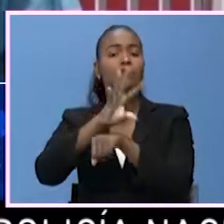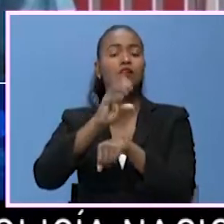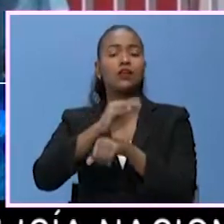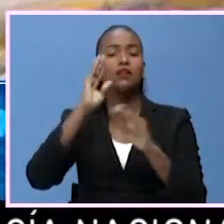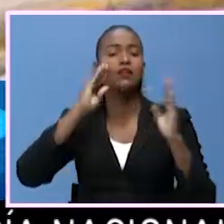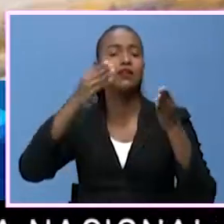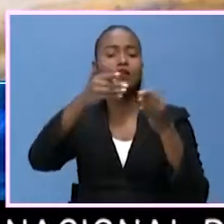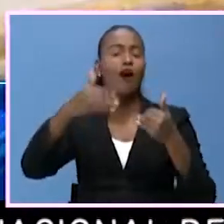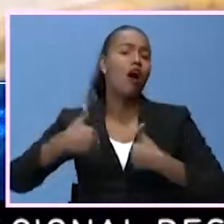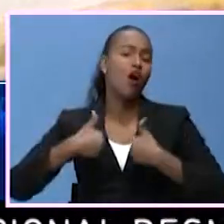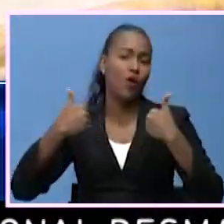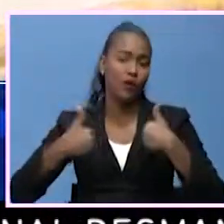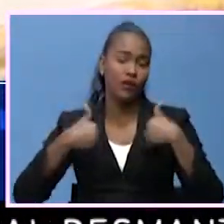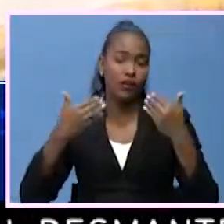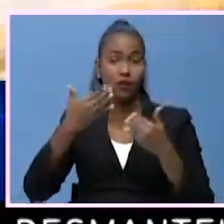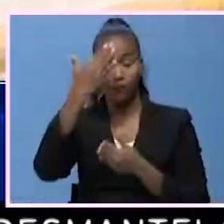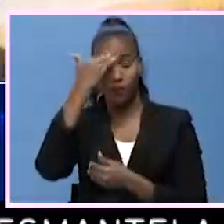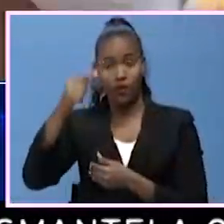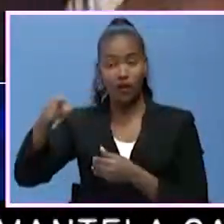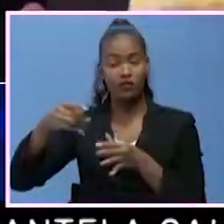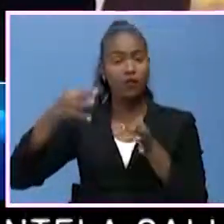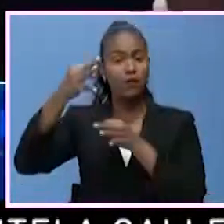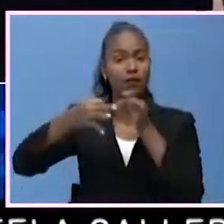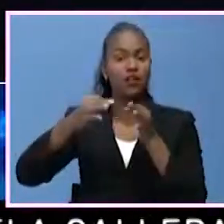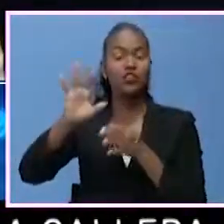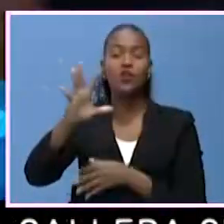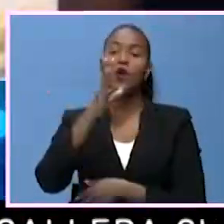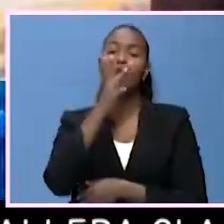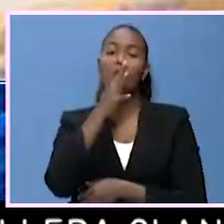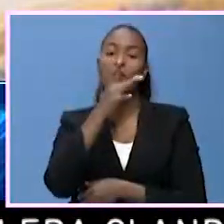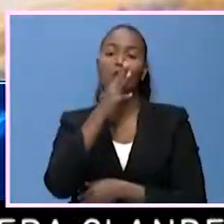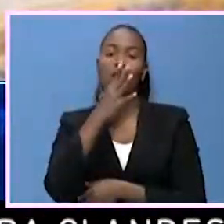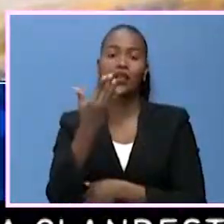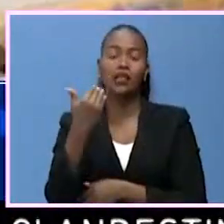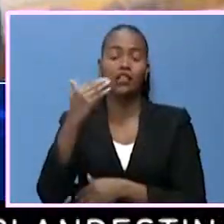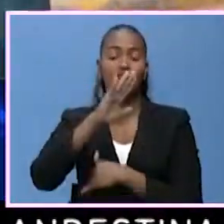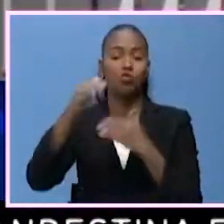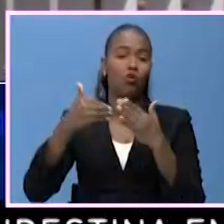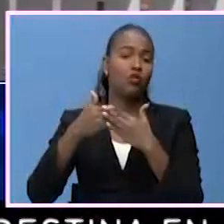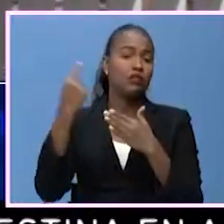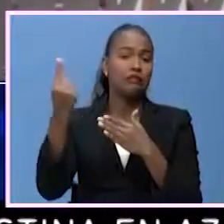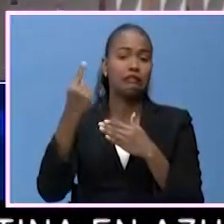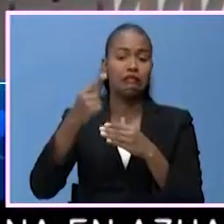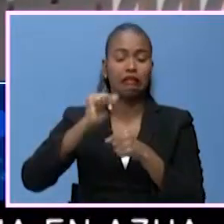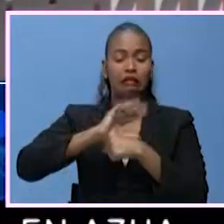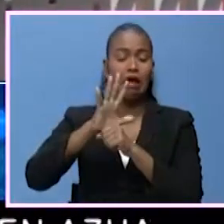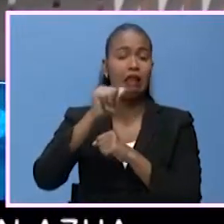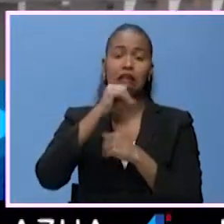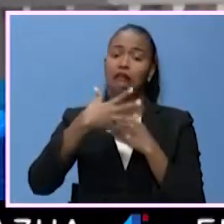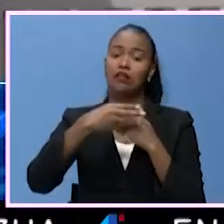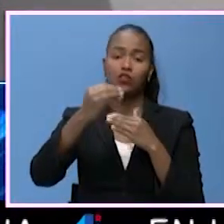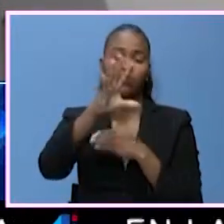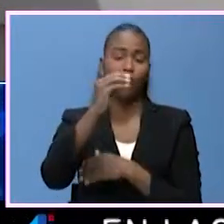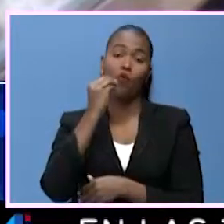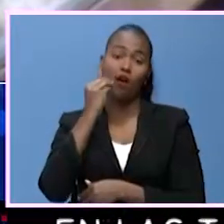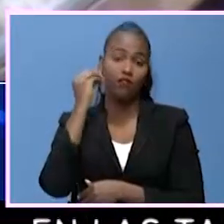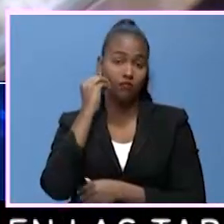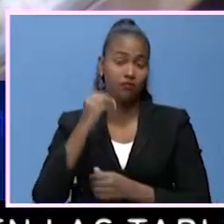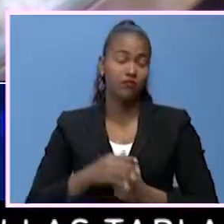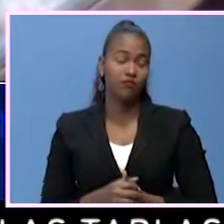dirigido a los jóvenes, ya que según nos explicó su madre, en todo el transcurso de la pandemia no había salido de su